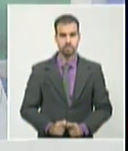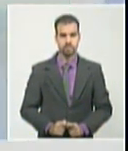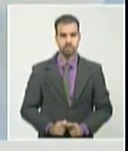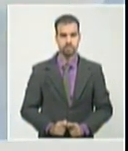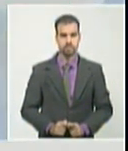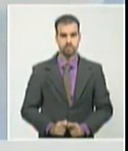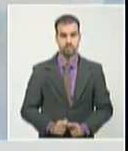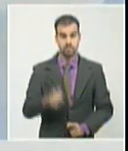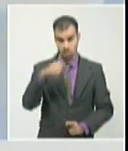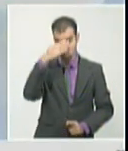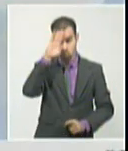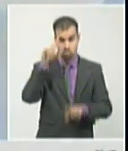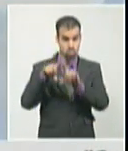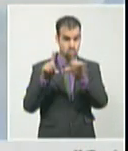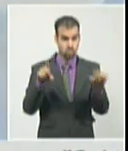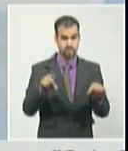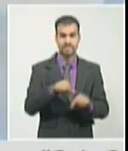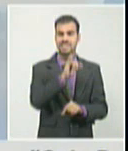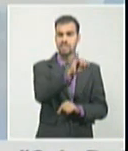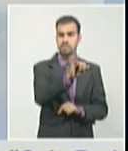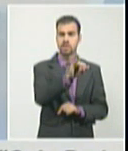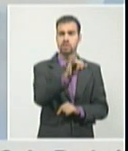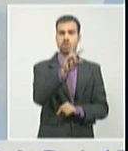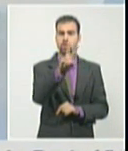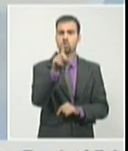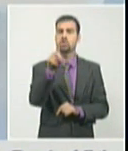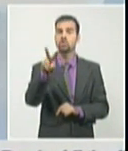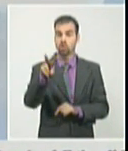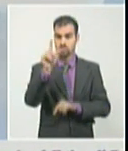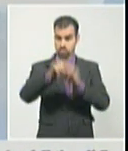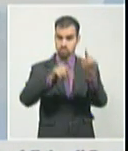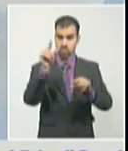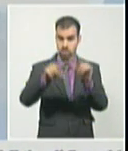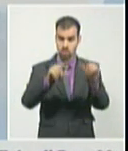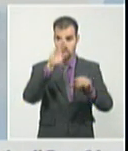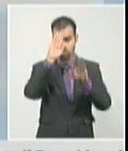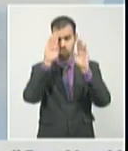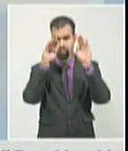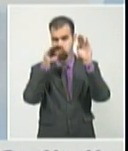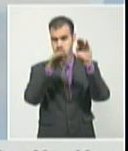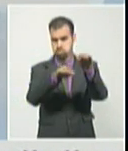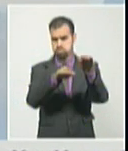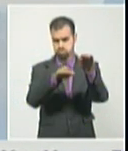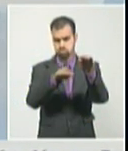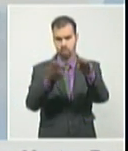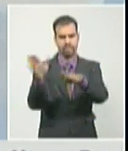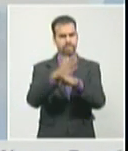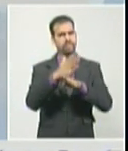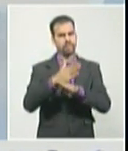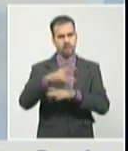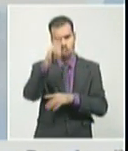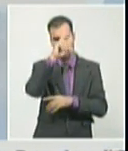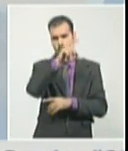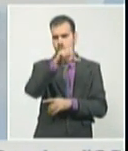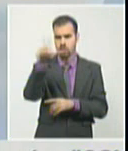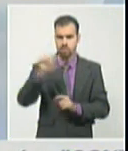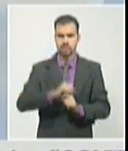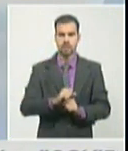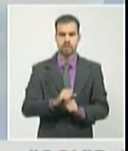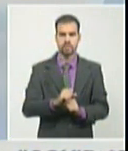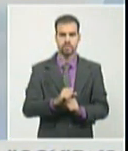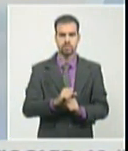212 pacientes ingresados en diferentes servicios hospitales entre el